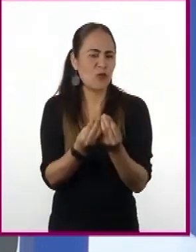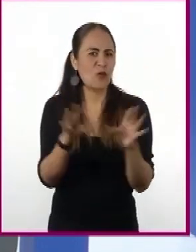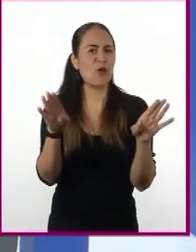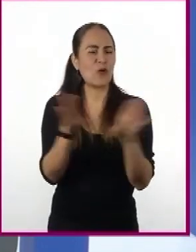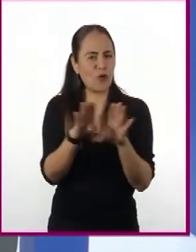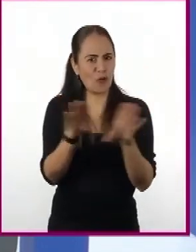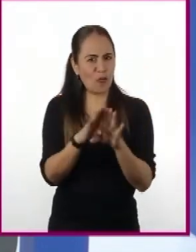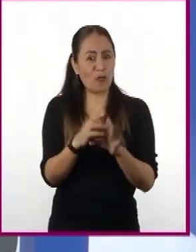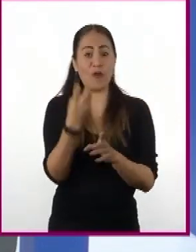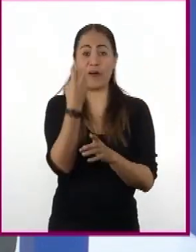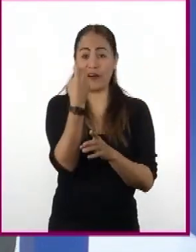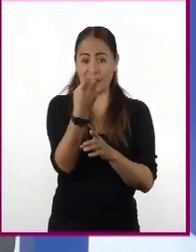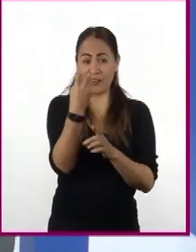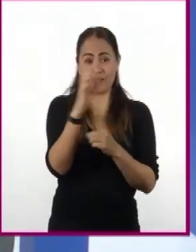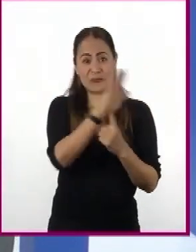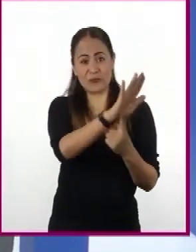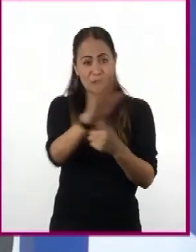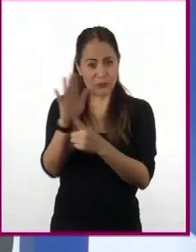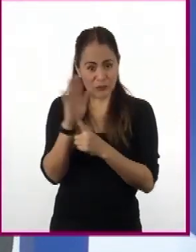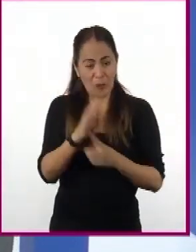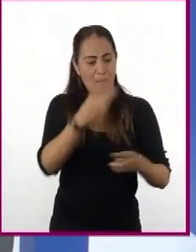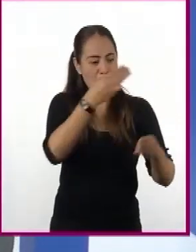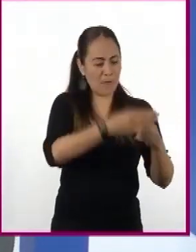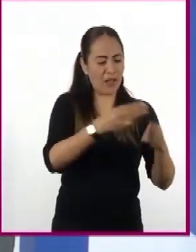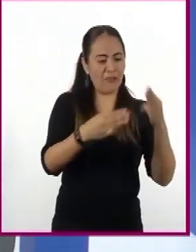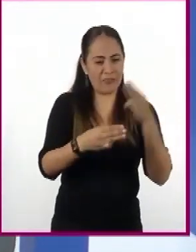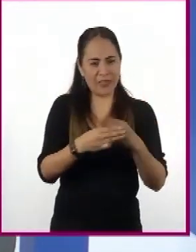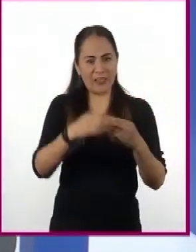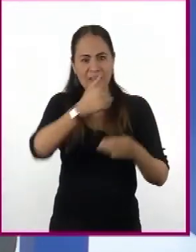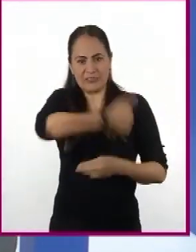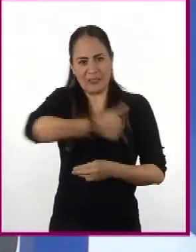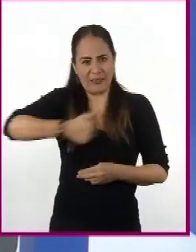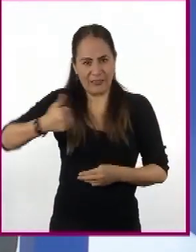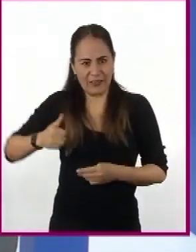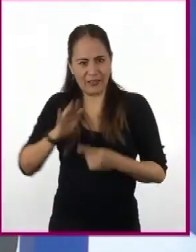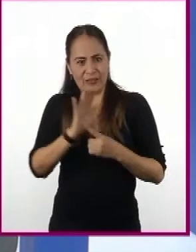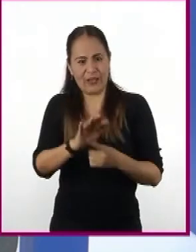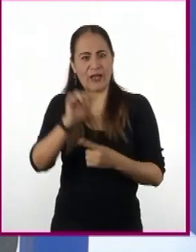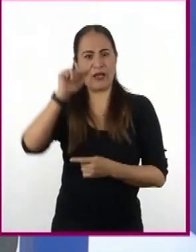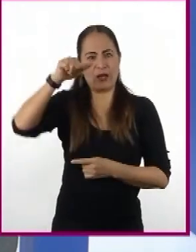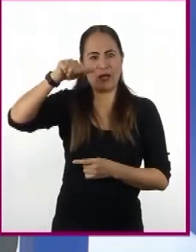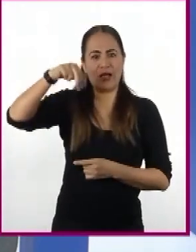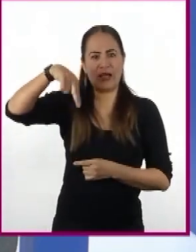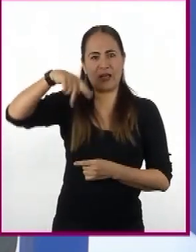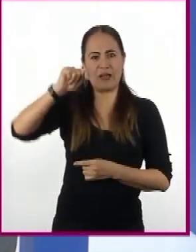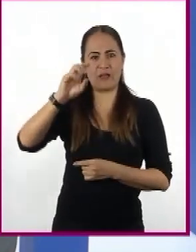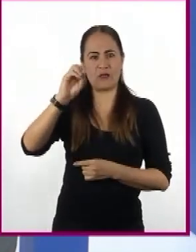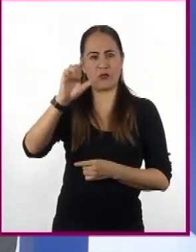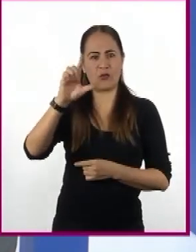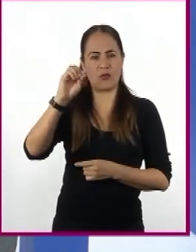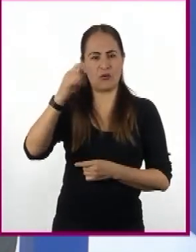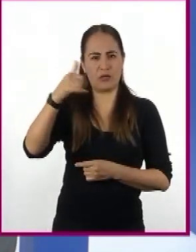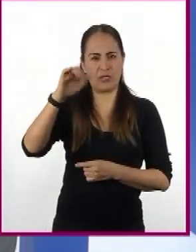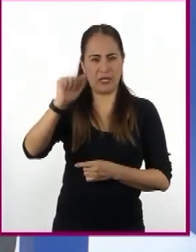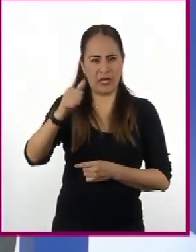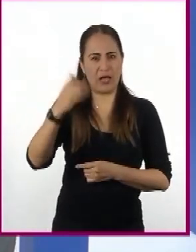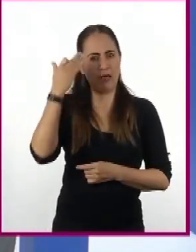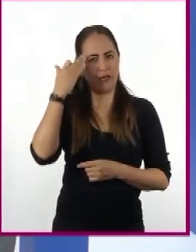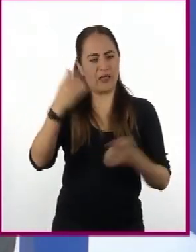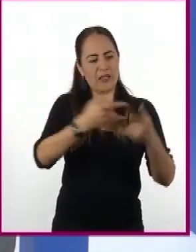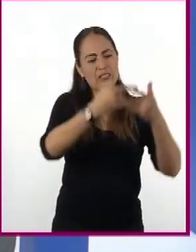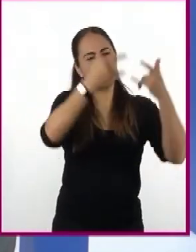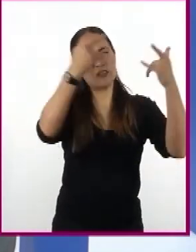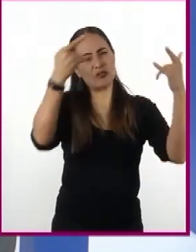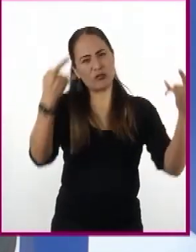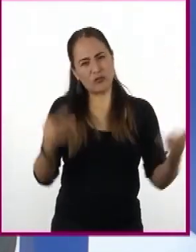se verán reflejadas nuestras asignaturas. Antología, un paseo por la historia de México